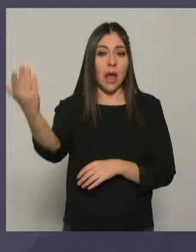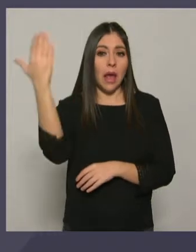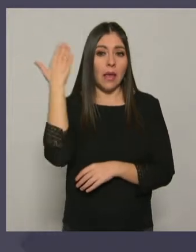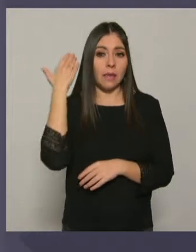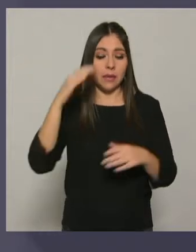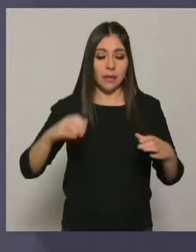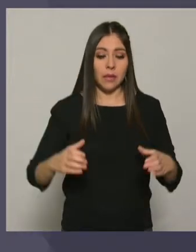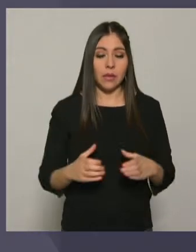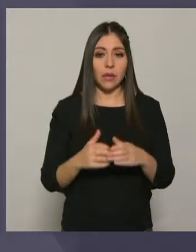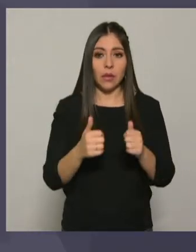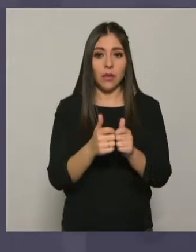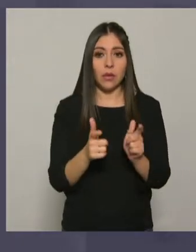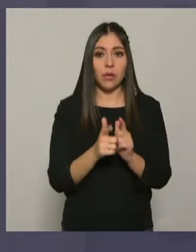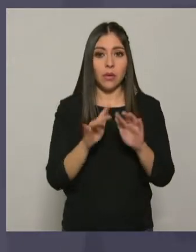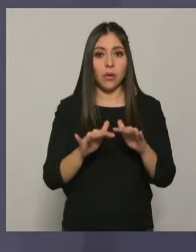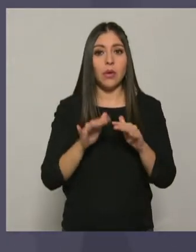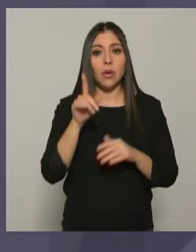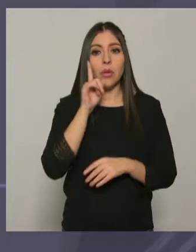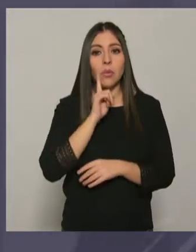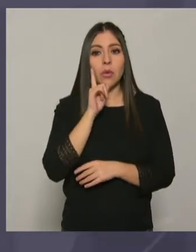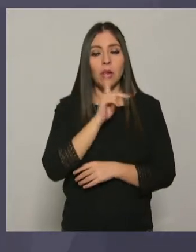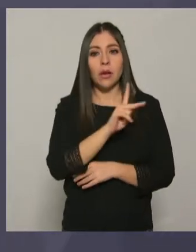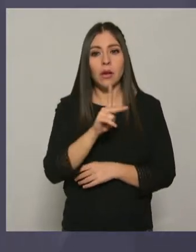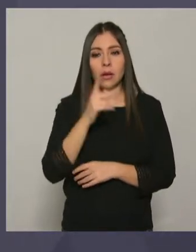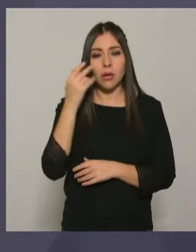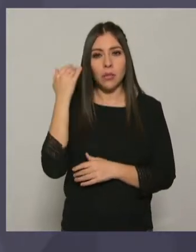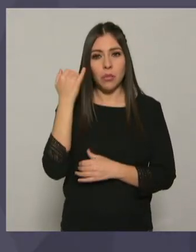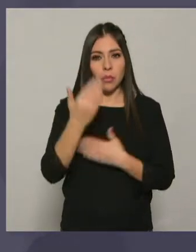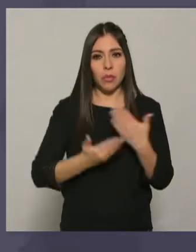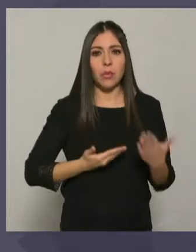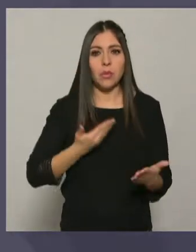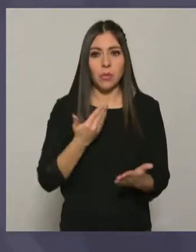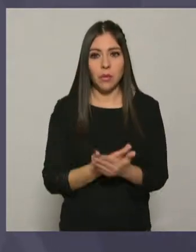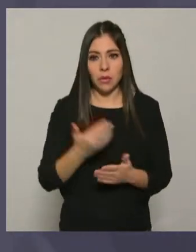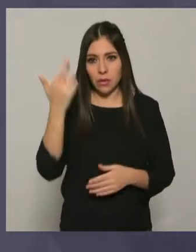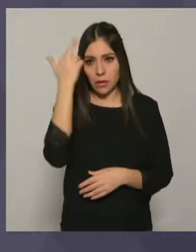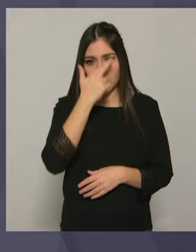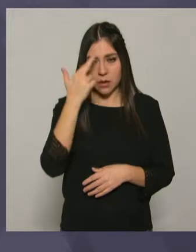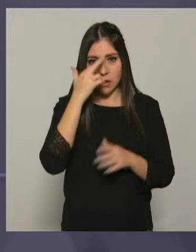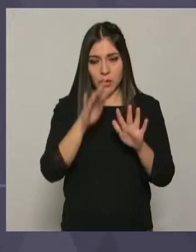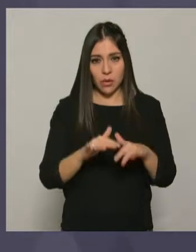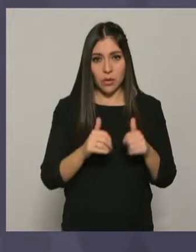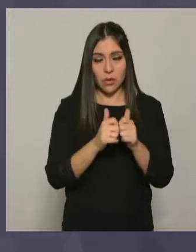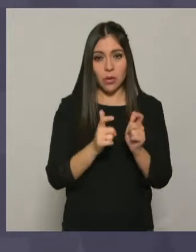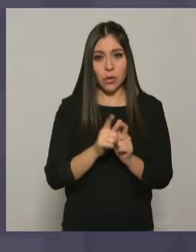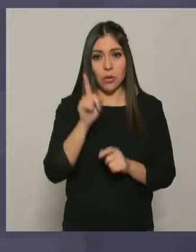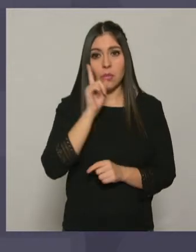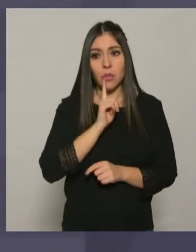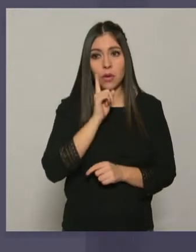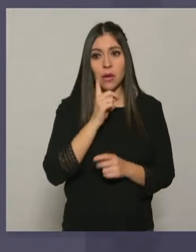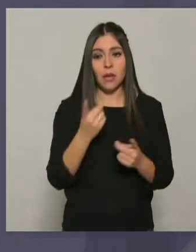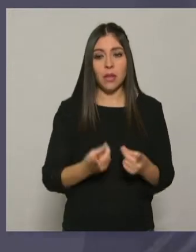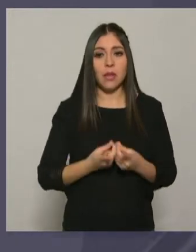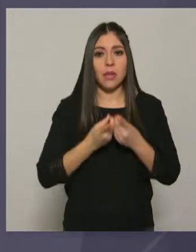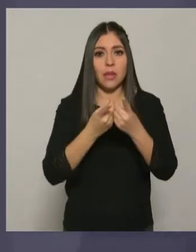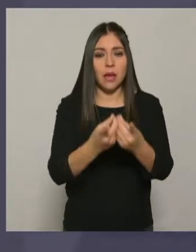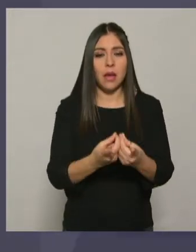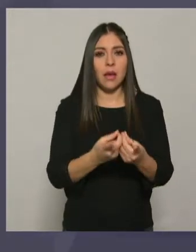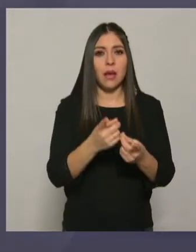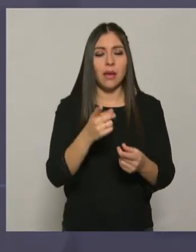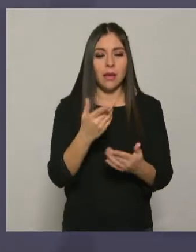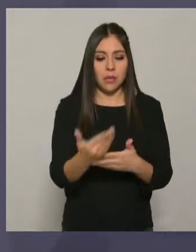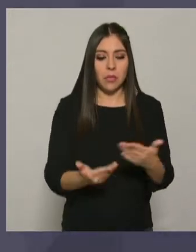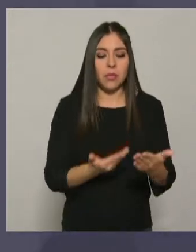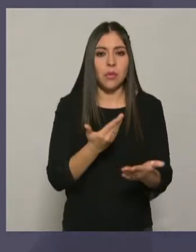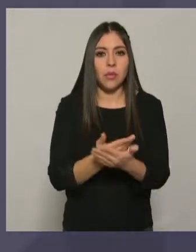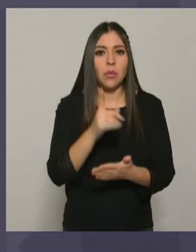las Mujeres analizando esta iniciativa, porque esta iniciativa fue presentada precisamente en el Parlamento de Mujeres y la presenta una madre de una